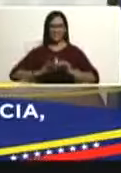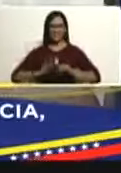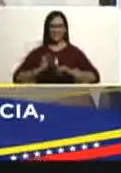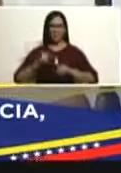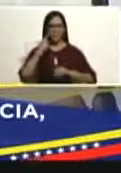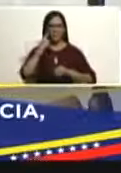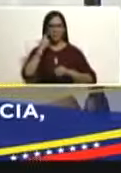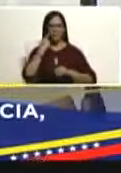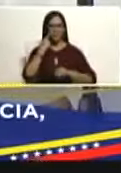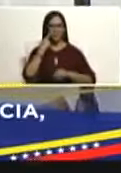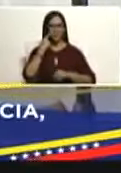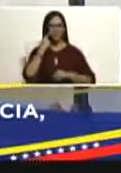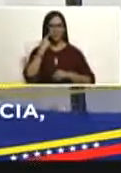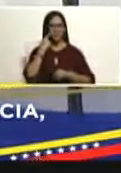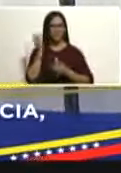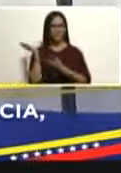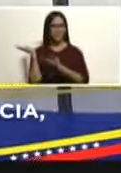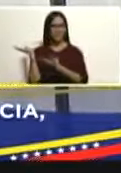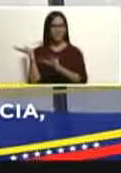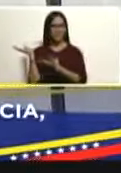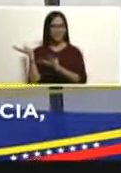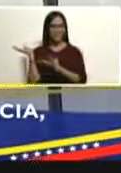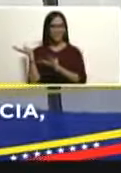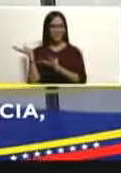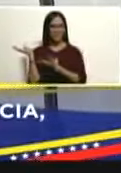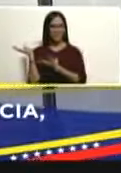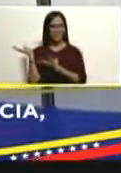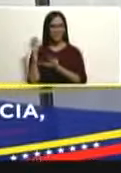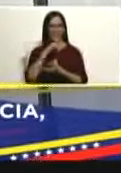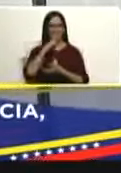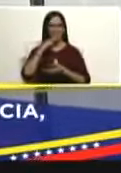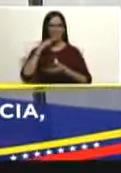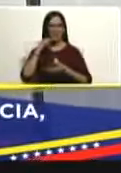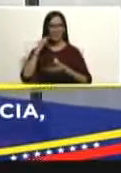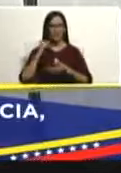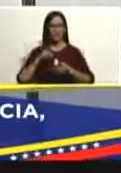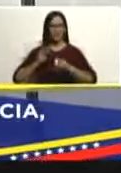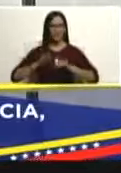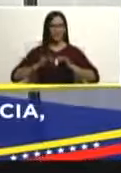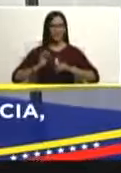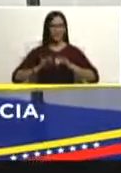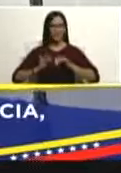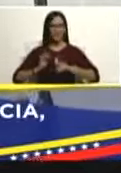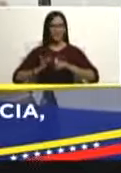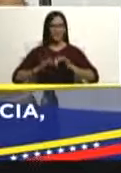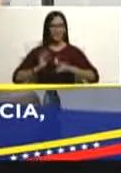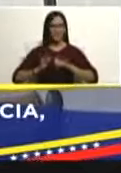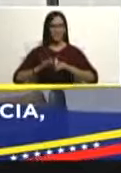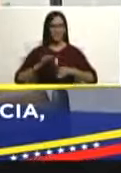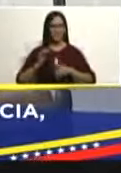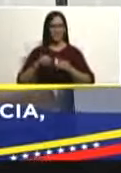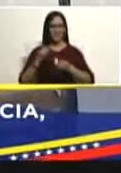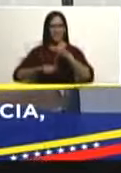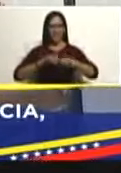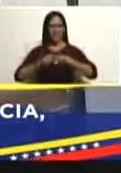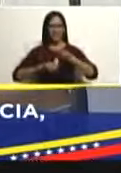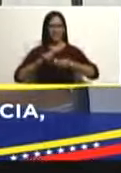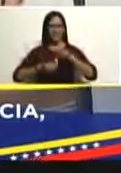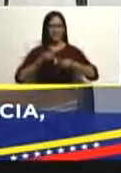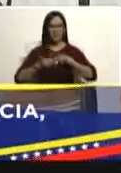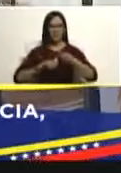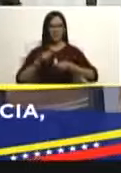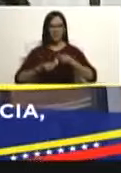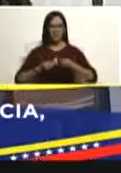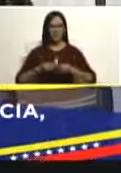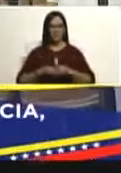Miren, miren, miren, miren. Qué sabroso. Dale un repiquete. Improvisa, improvisa.